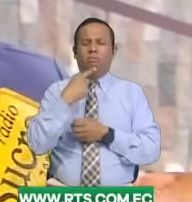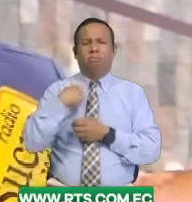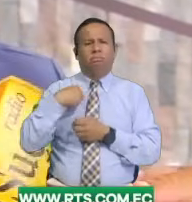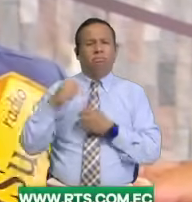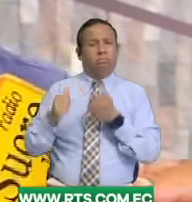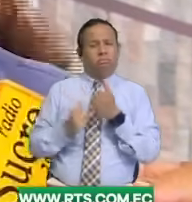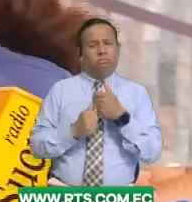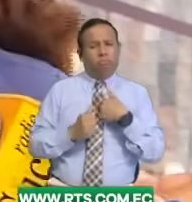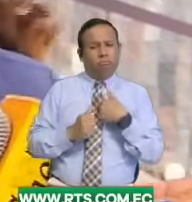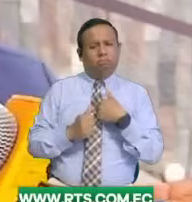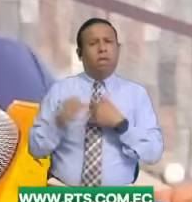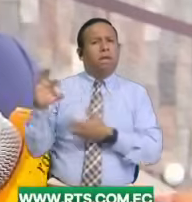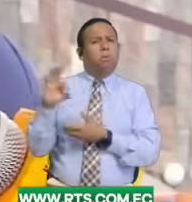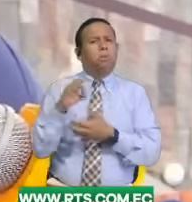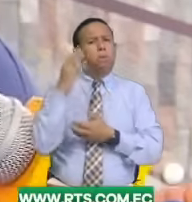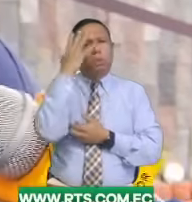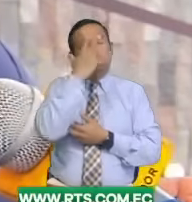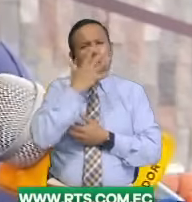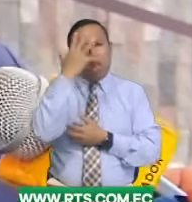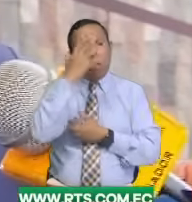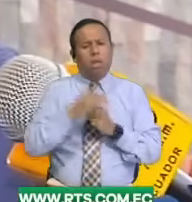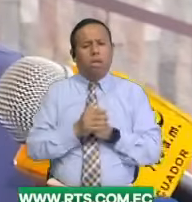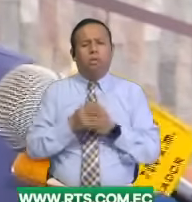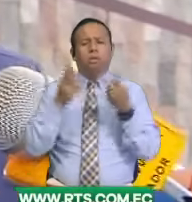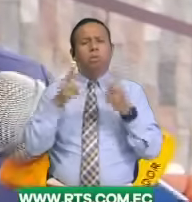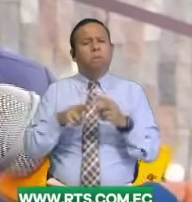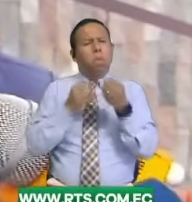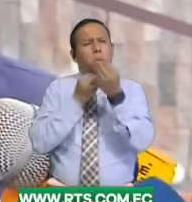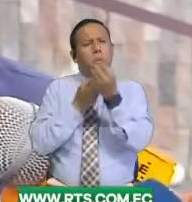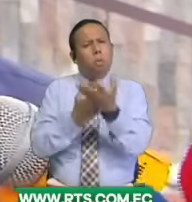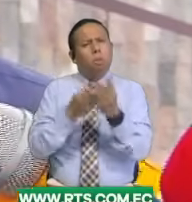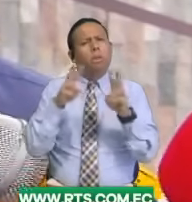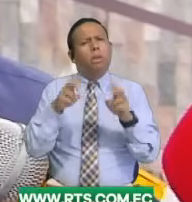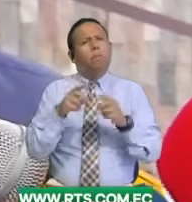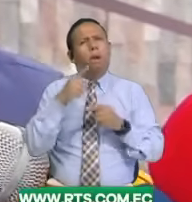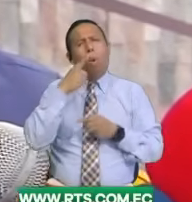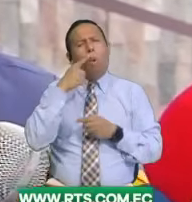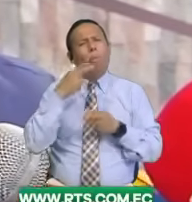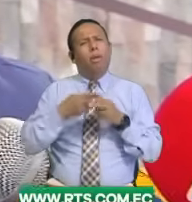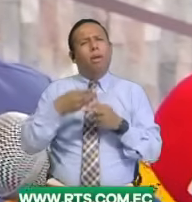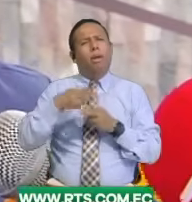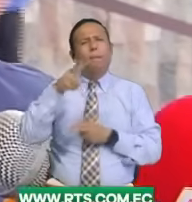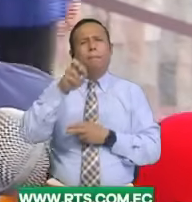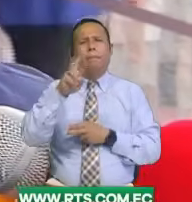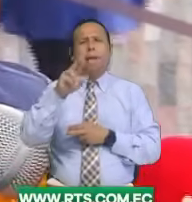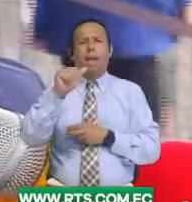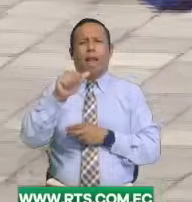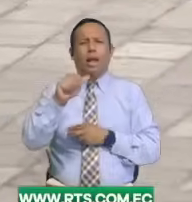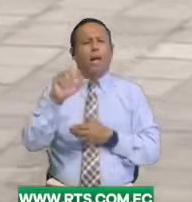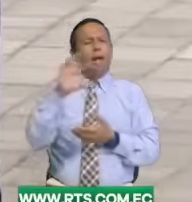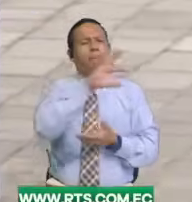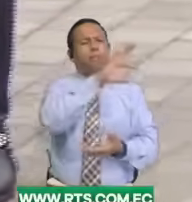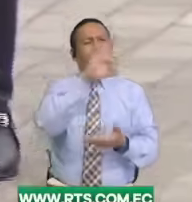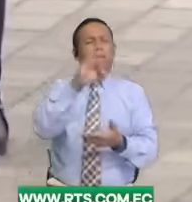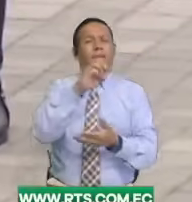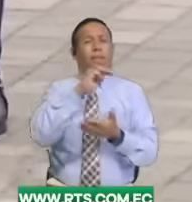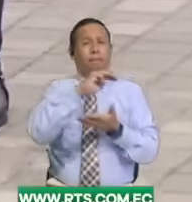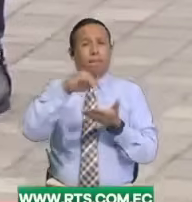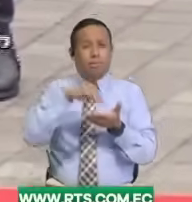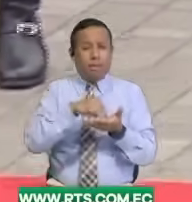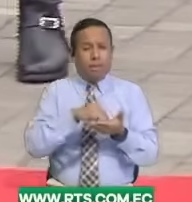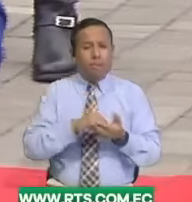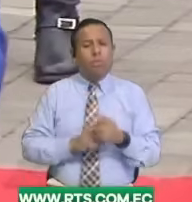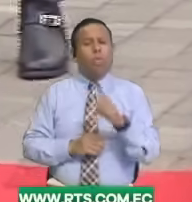es representante de Esmeraldas. Y también se mencionó en algún momento a Carlos Vera, representante de Manabí. Uno de los